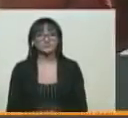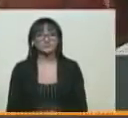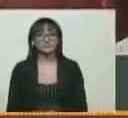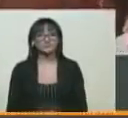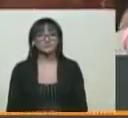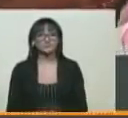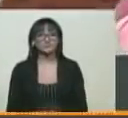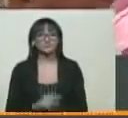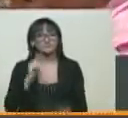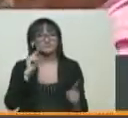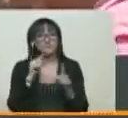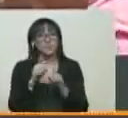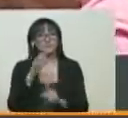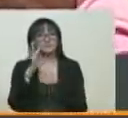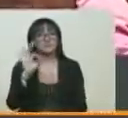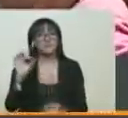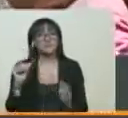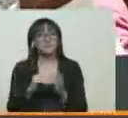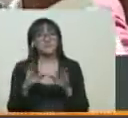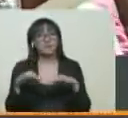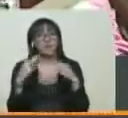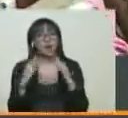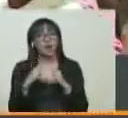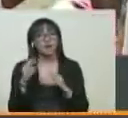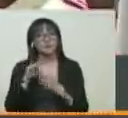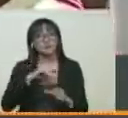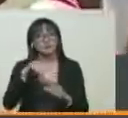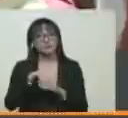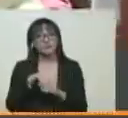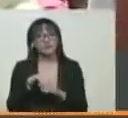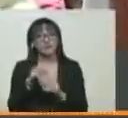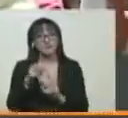para llegar a 50.000 hogares de Amazonas.